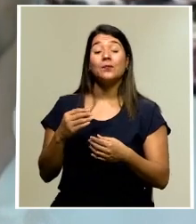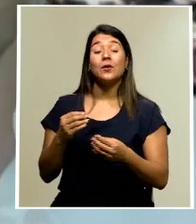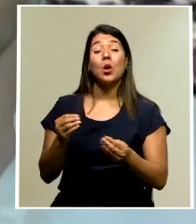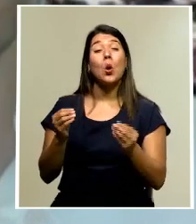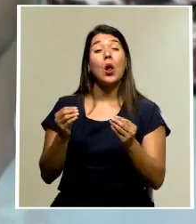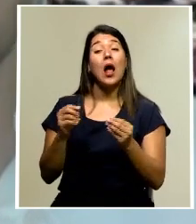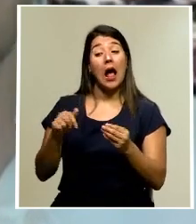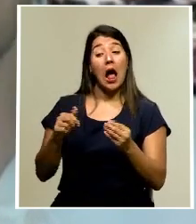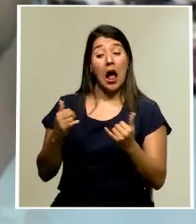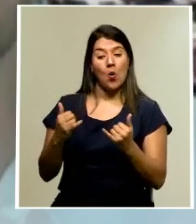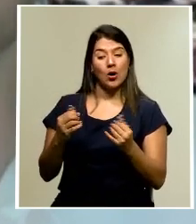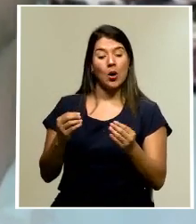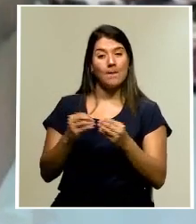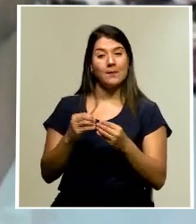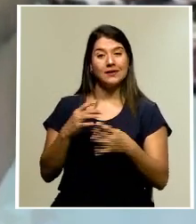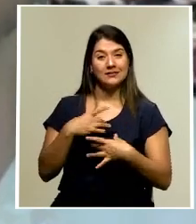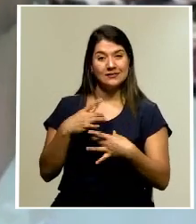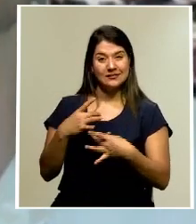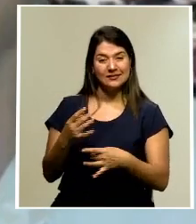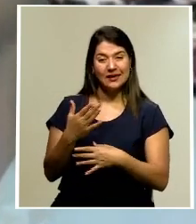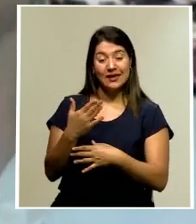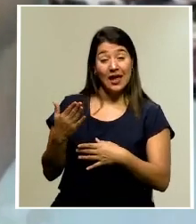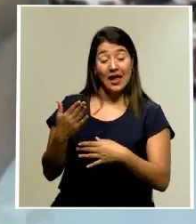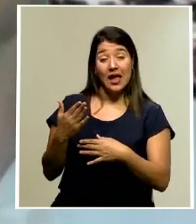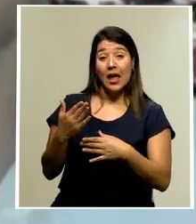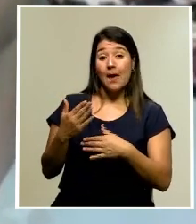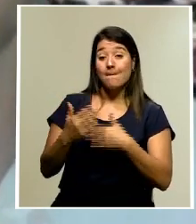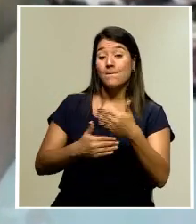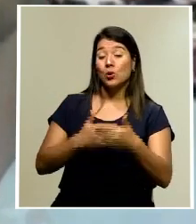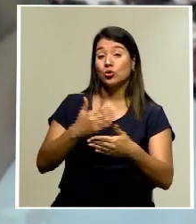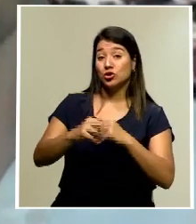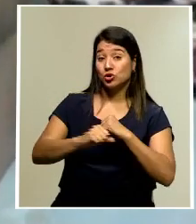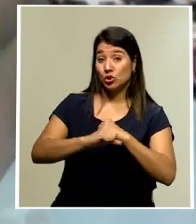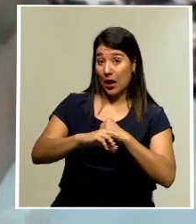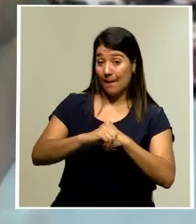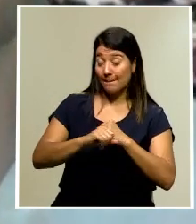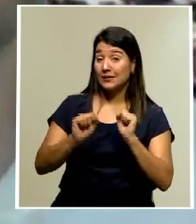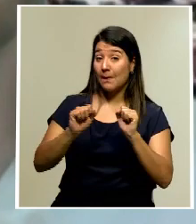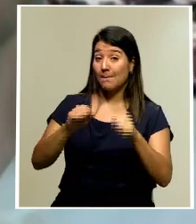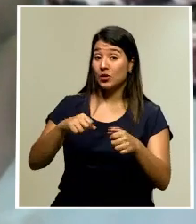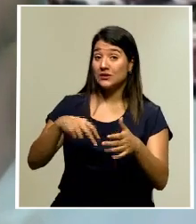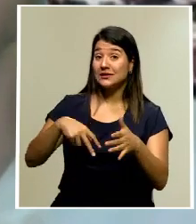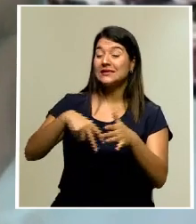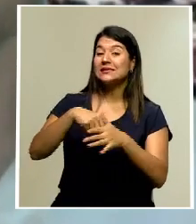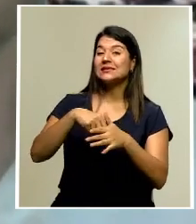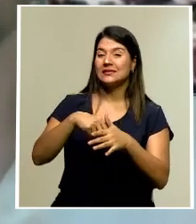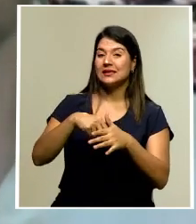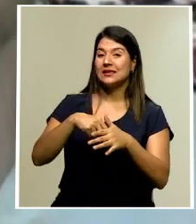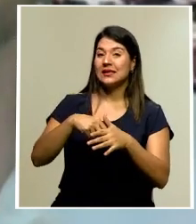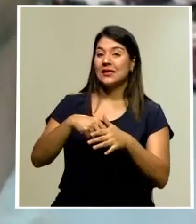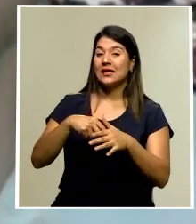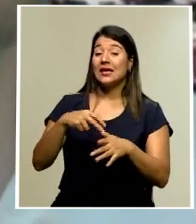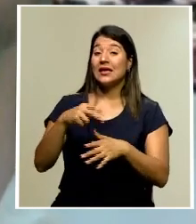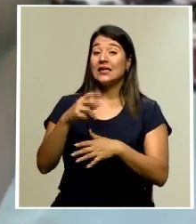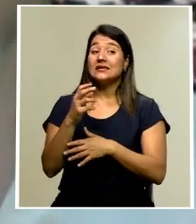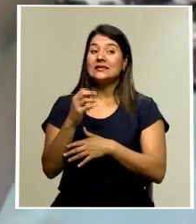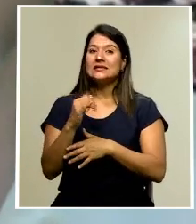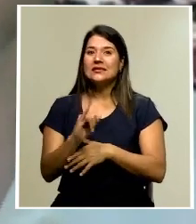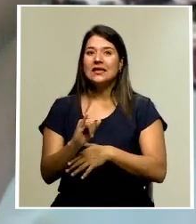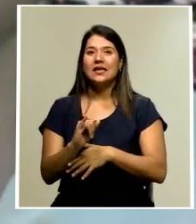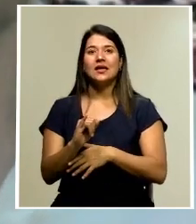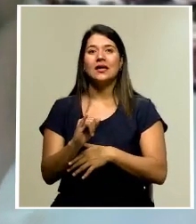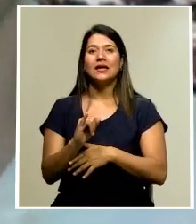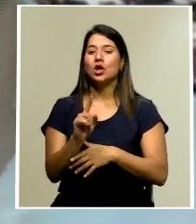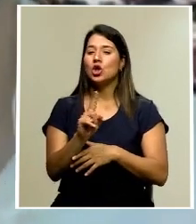que la campaña podría trocarse con alguna velocidad y con alguna falta